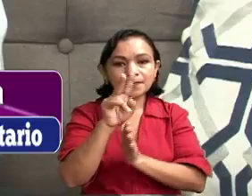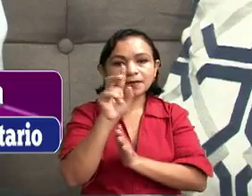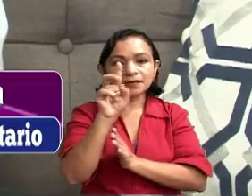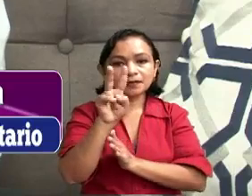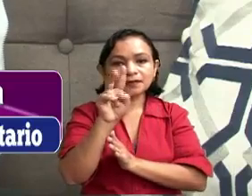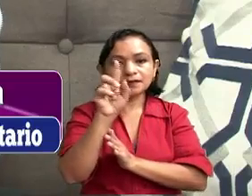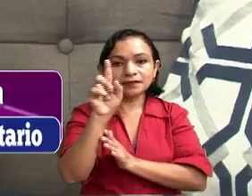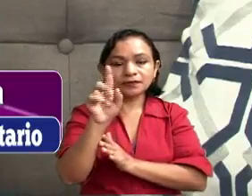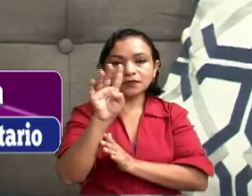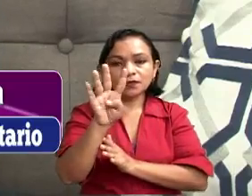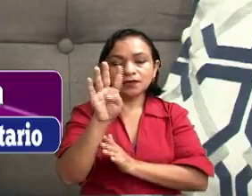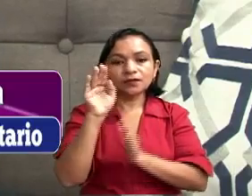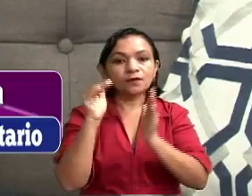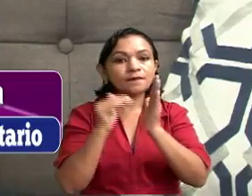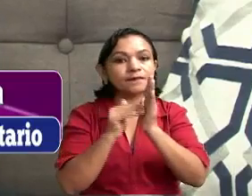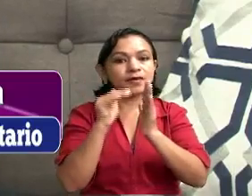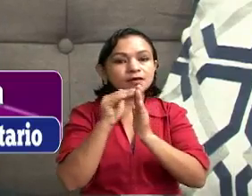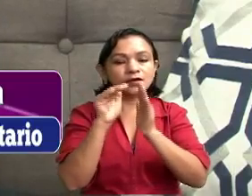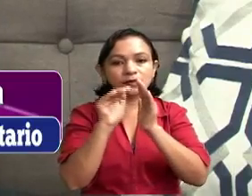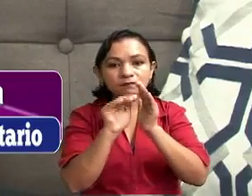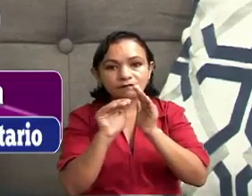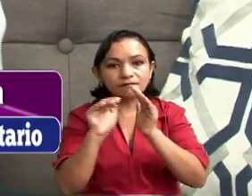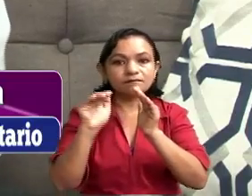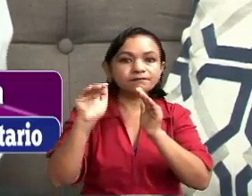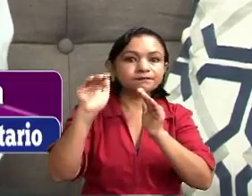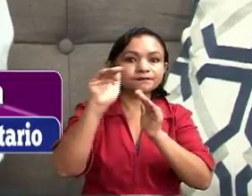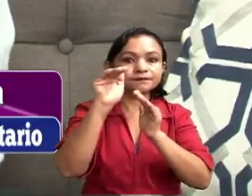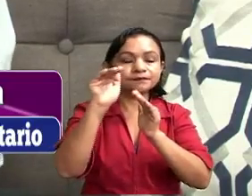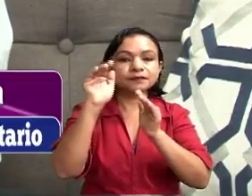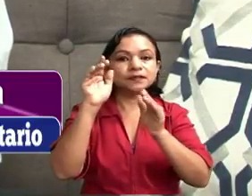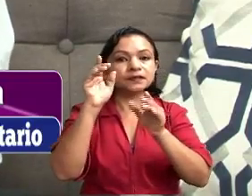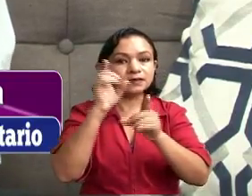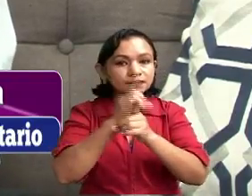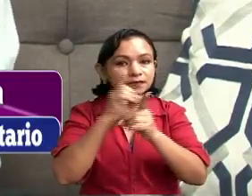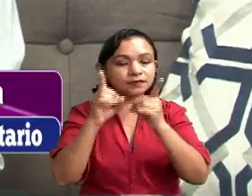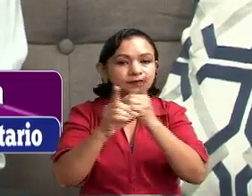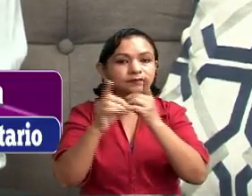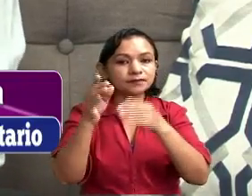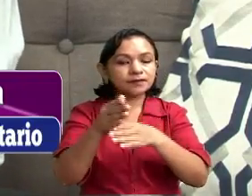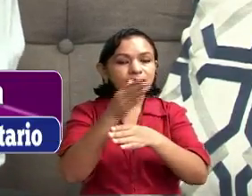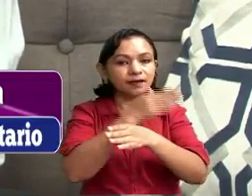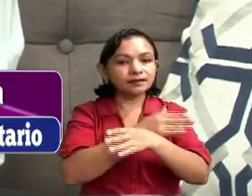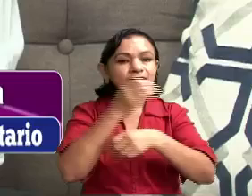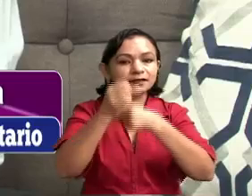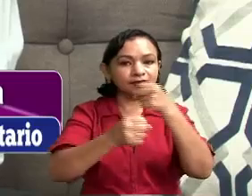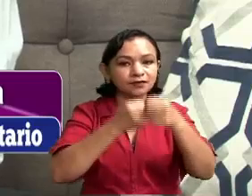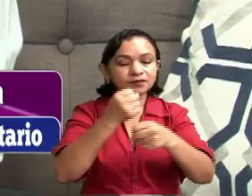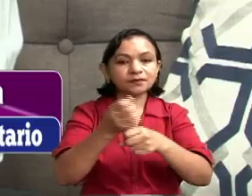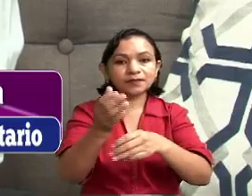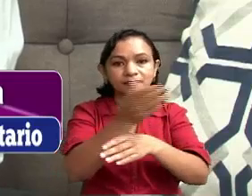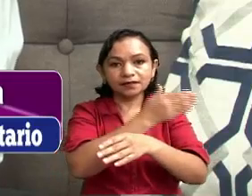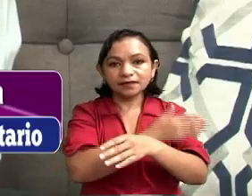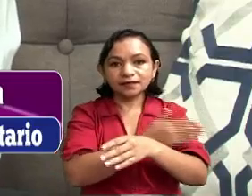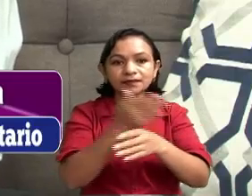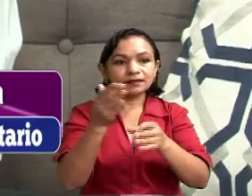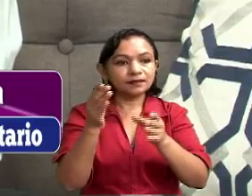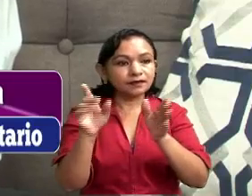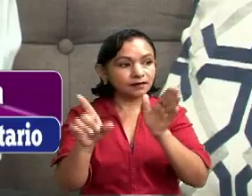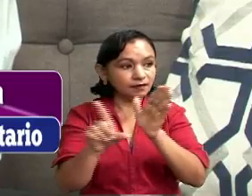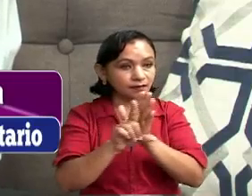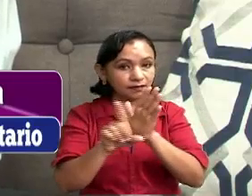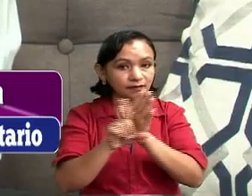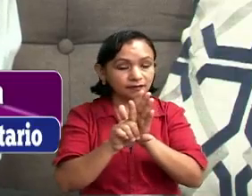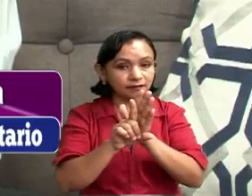1.221.4 millones por encima de lo que había a la misma fecha el año pasado. Es decir, que la Ley de